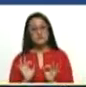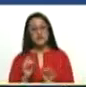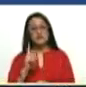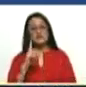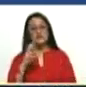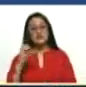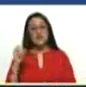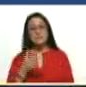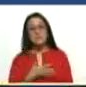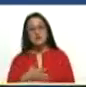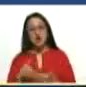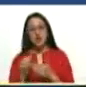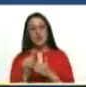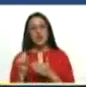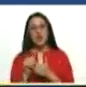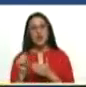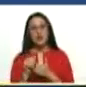1.100 millones de dólares.